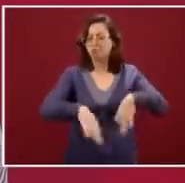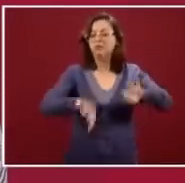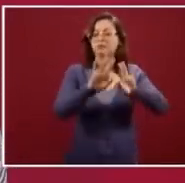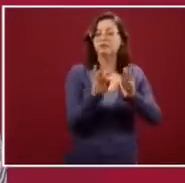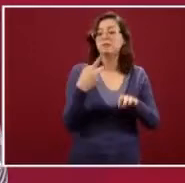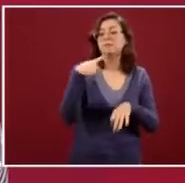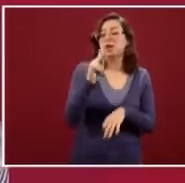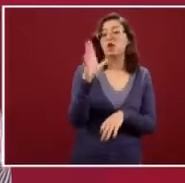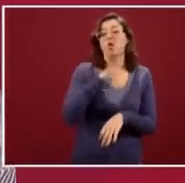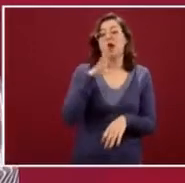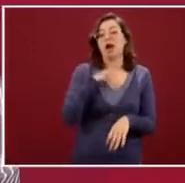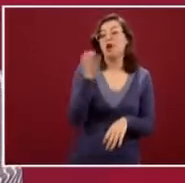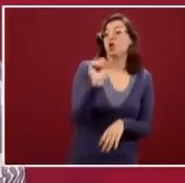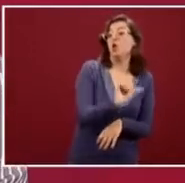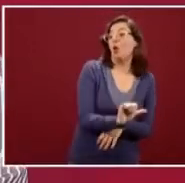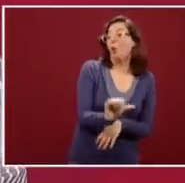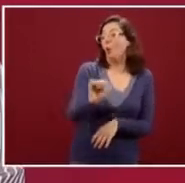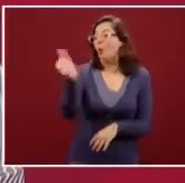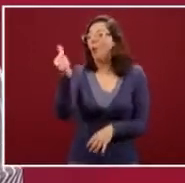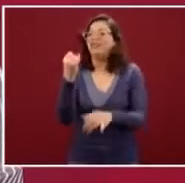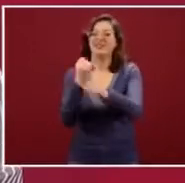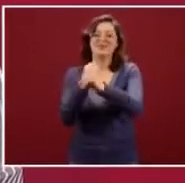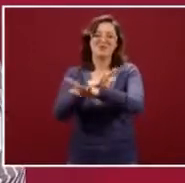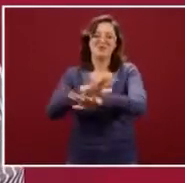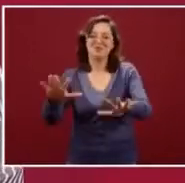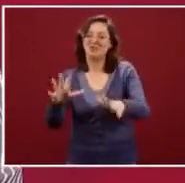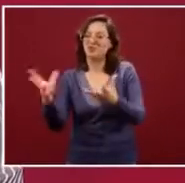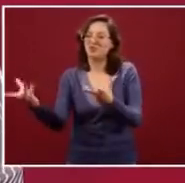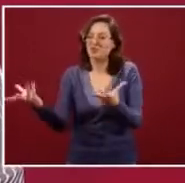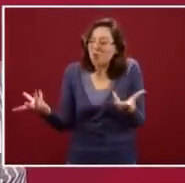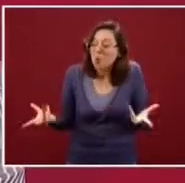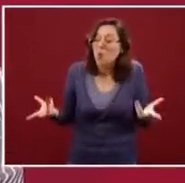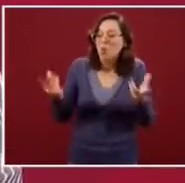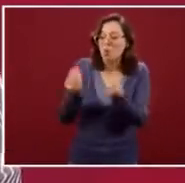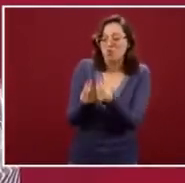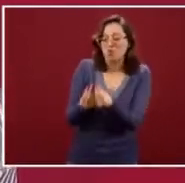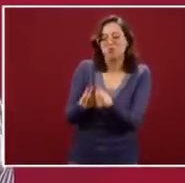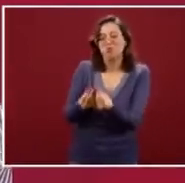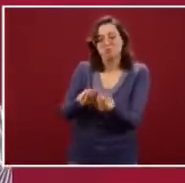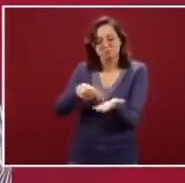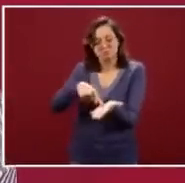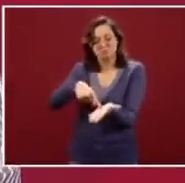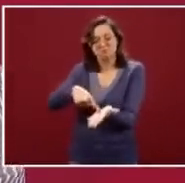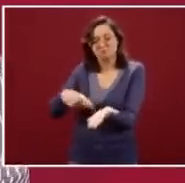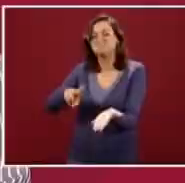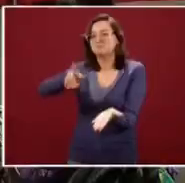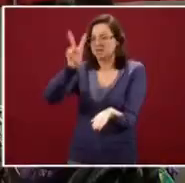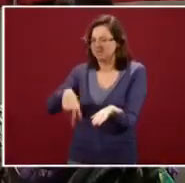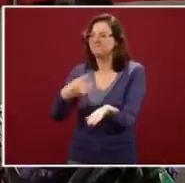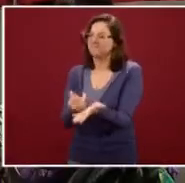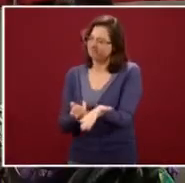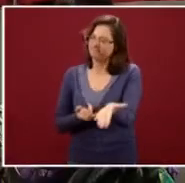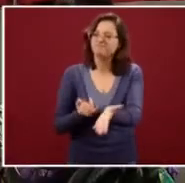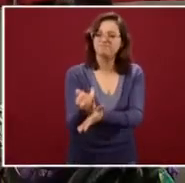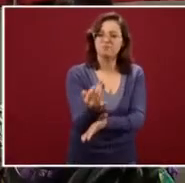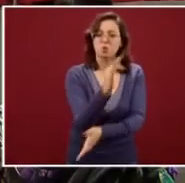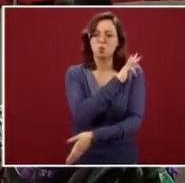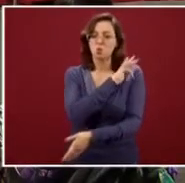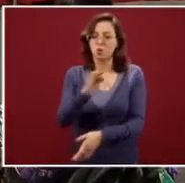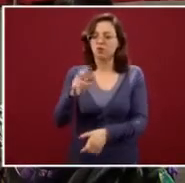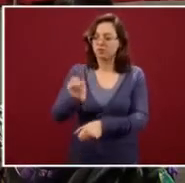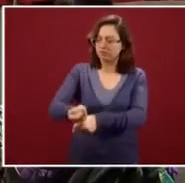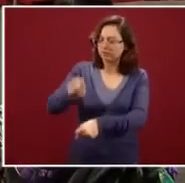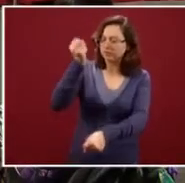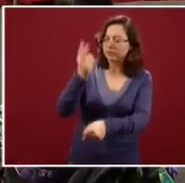vamos a explicar próximamente, que son los que realmente dan la evidencia útil para orientar las acciones en tiempo,